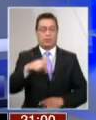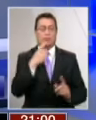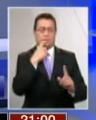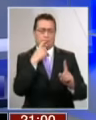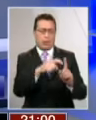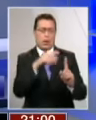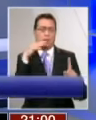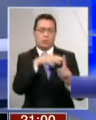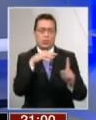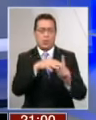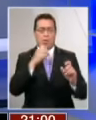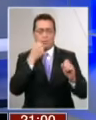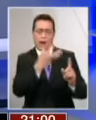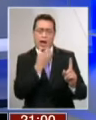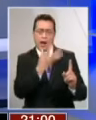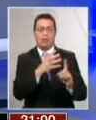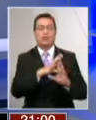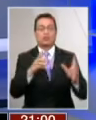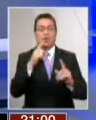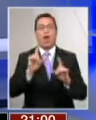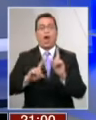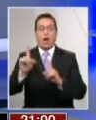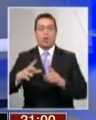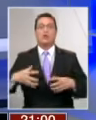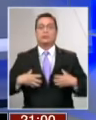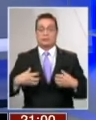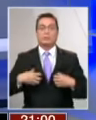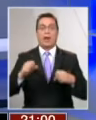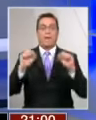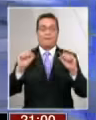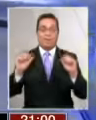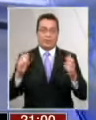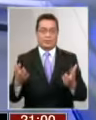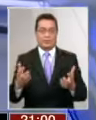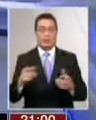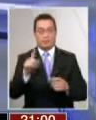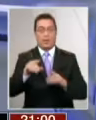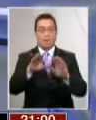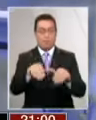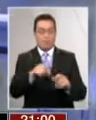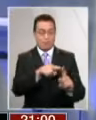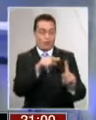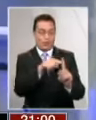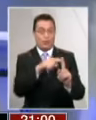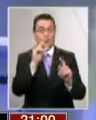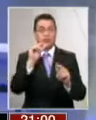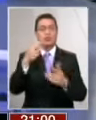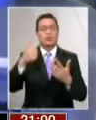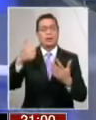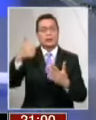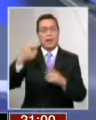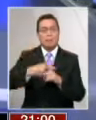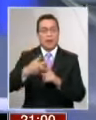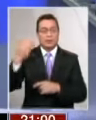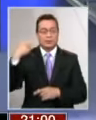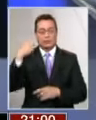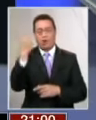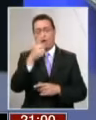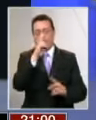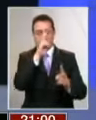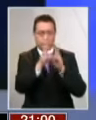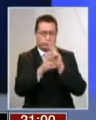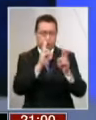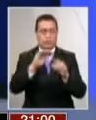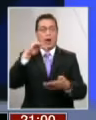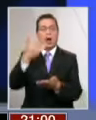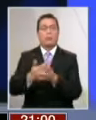e insultos por algunos indignados hinchas. Sí, es el mismo Sampaoli que hace solo 6 meses era idolatrado por ganar